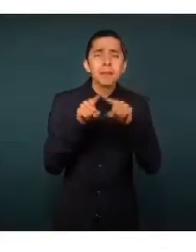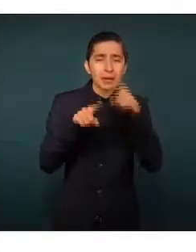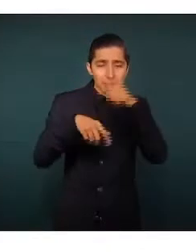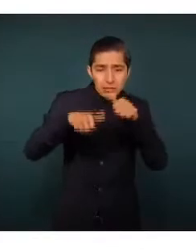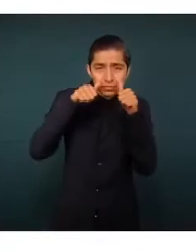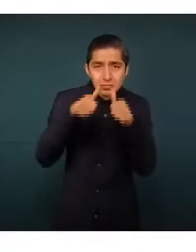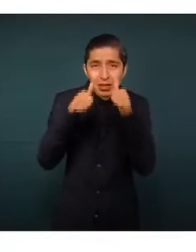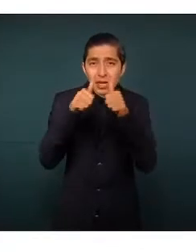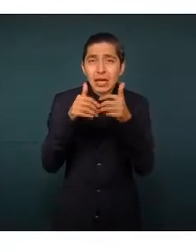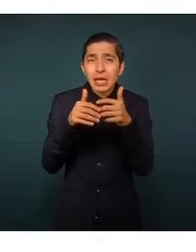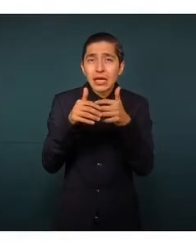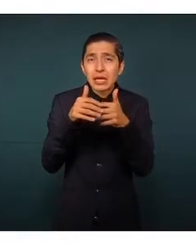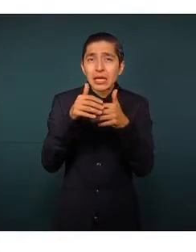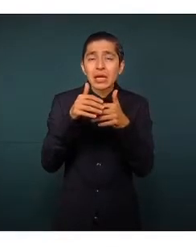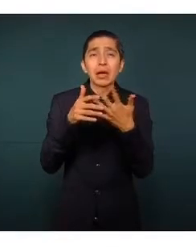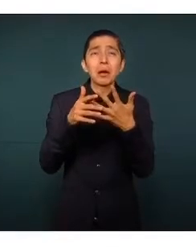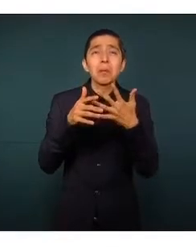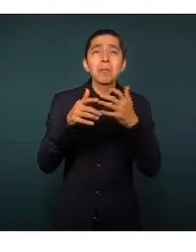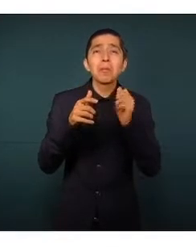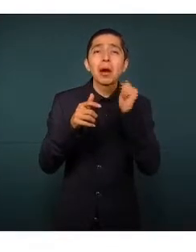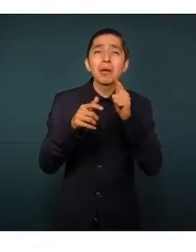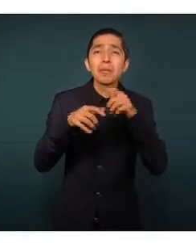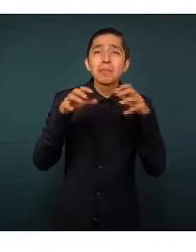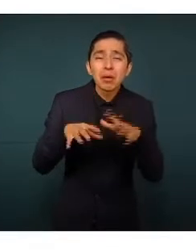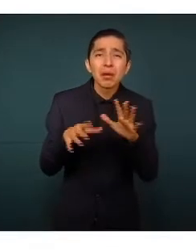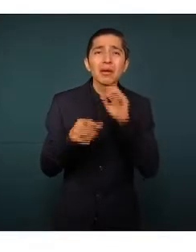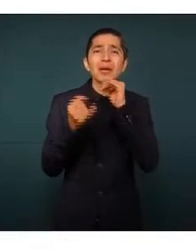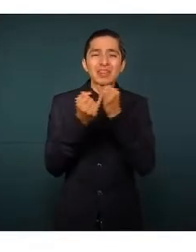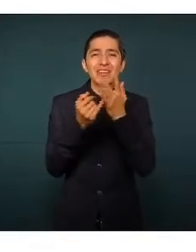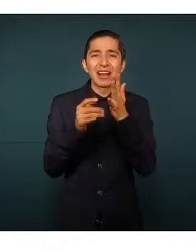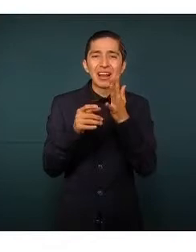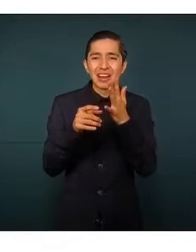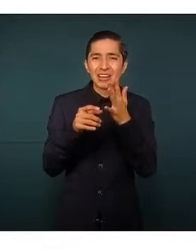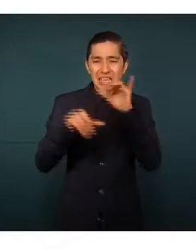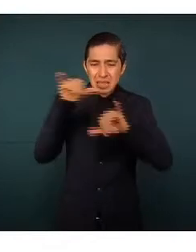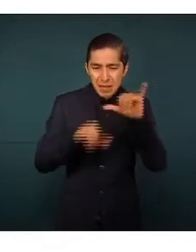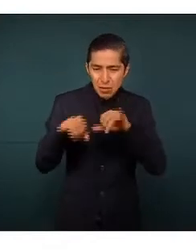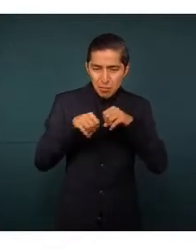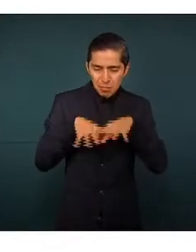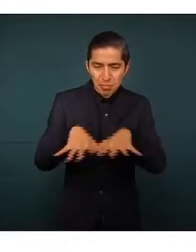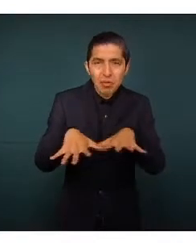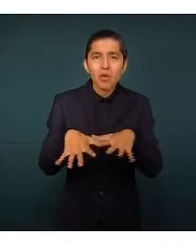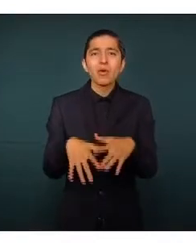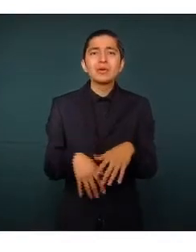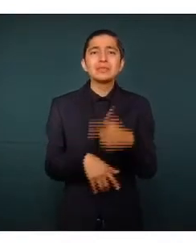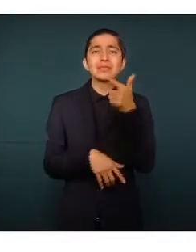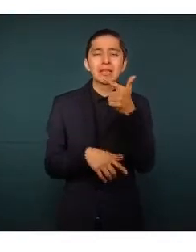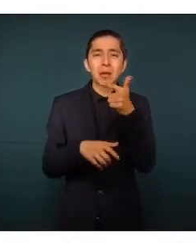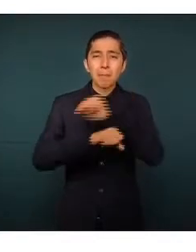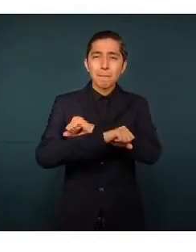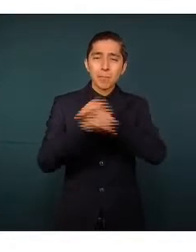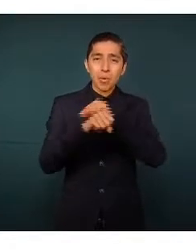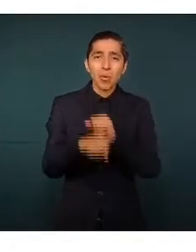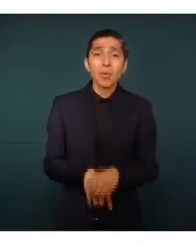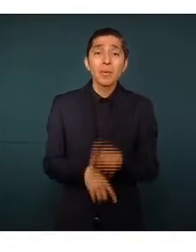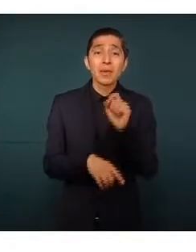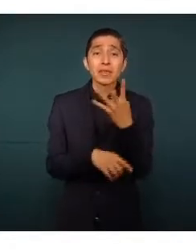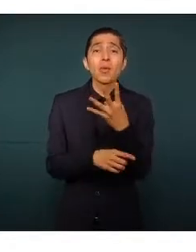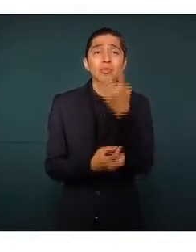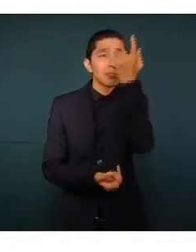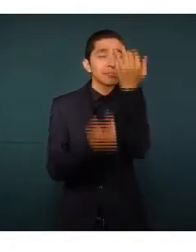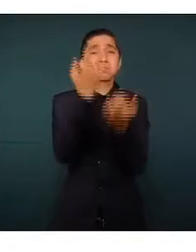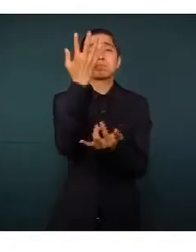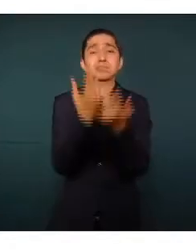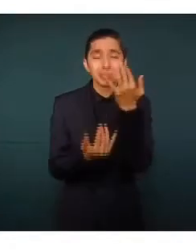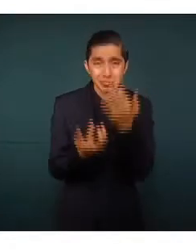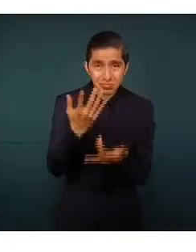atendido 15 eventos de lluvias, 12 derrames químicos, 7 explosiones, 24 incendios forestales y